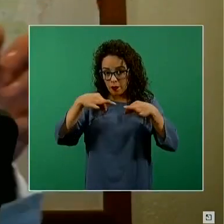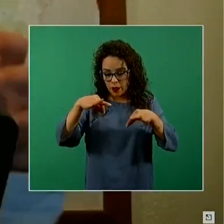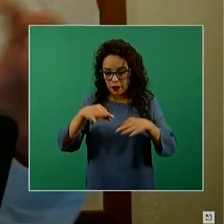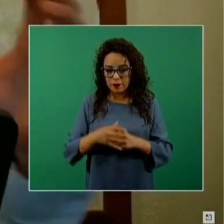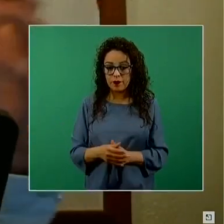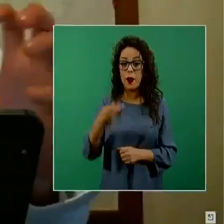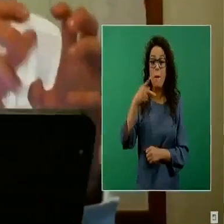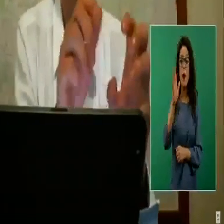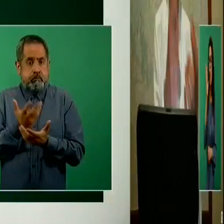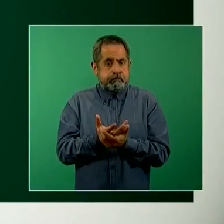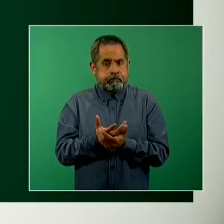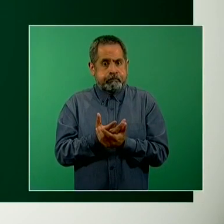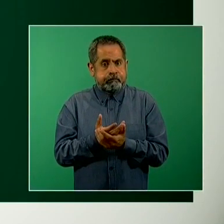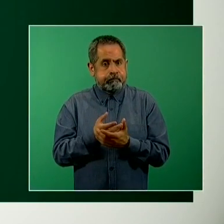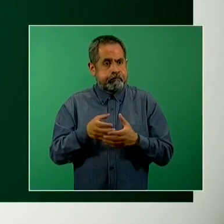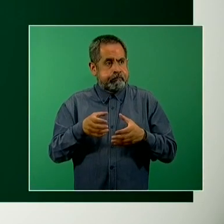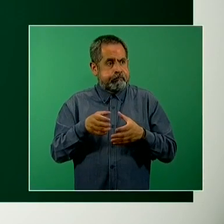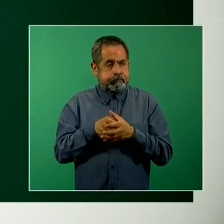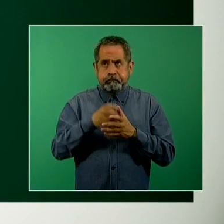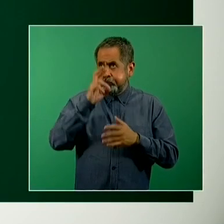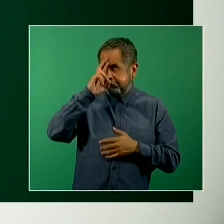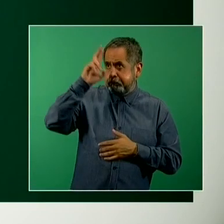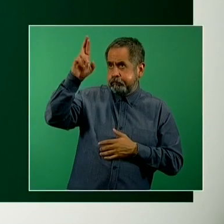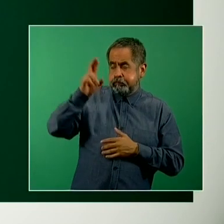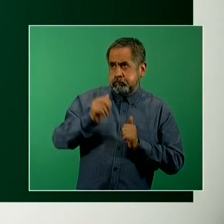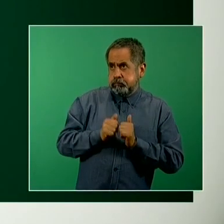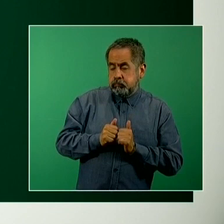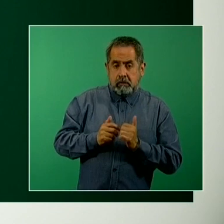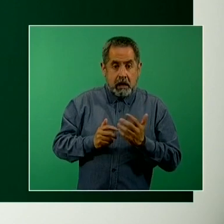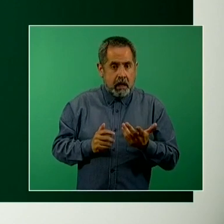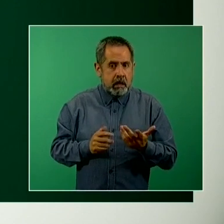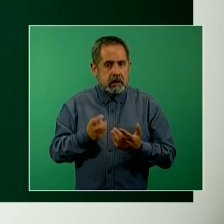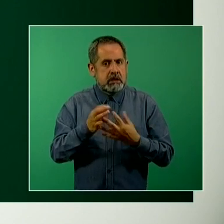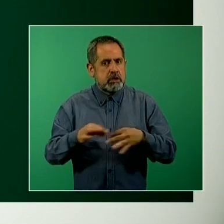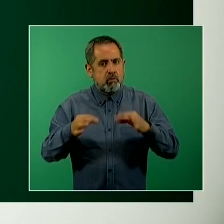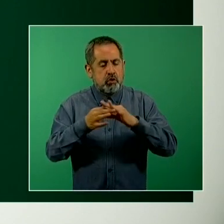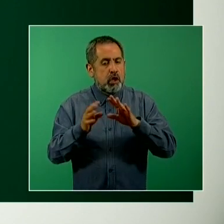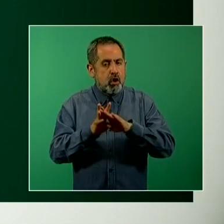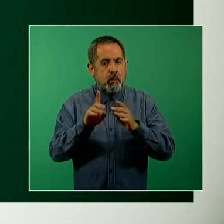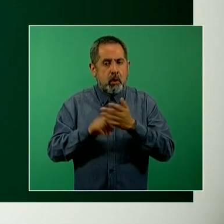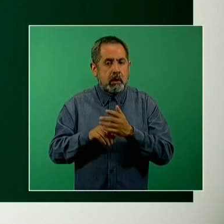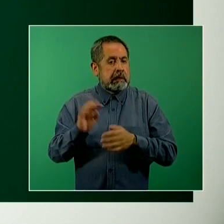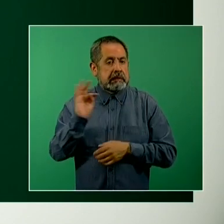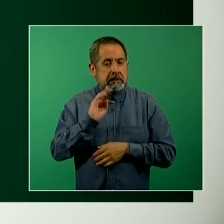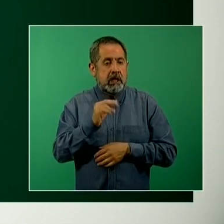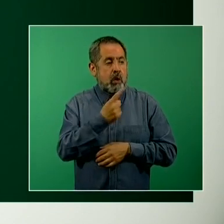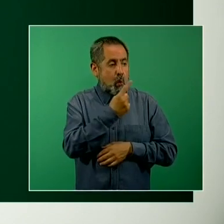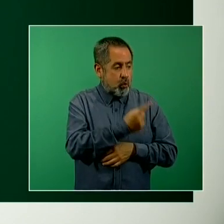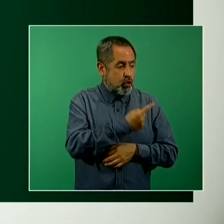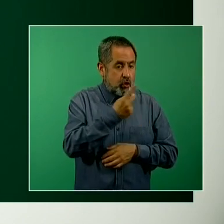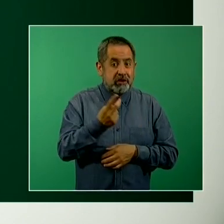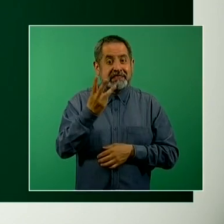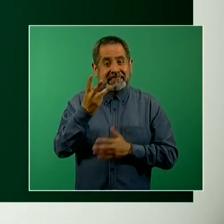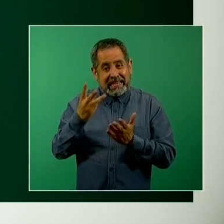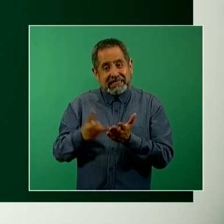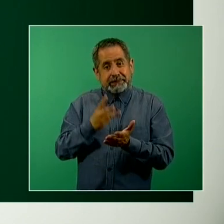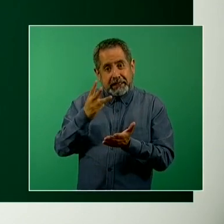año pasado es importante recordar que el riesgo de una tercera ola es